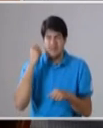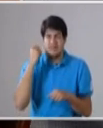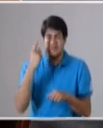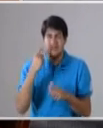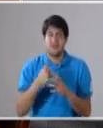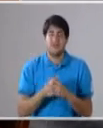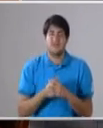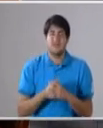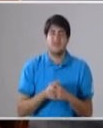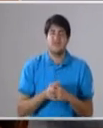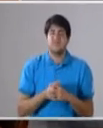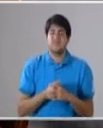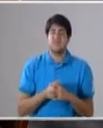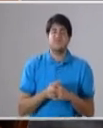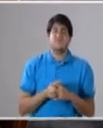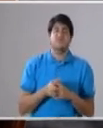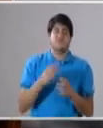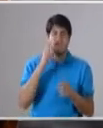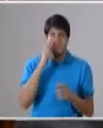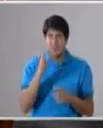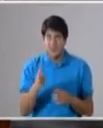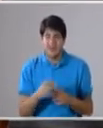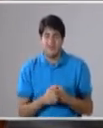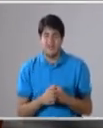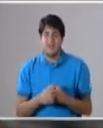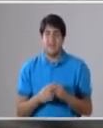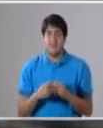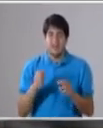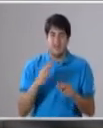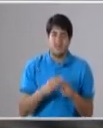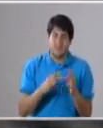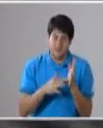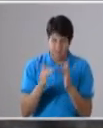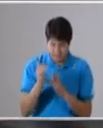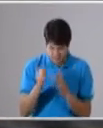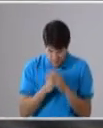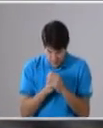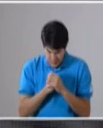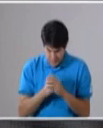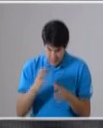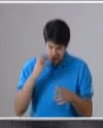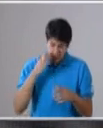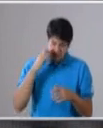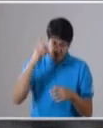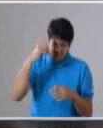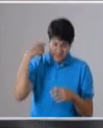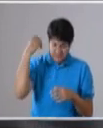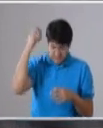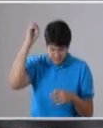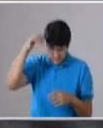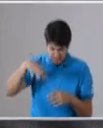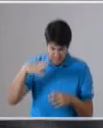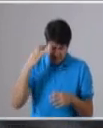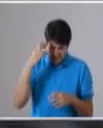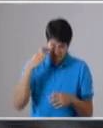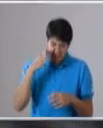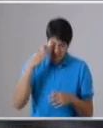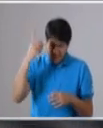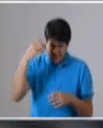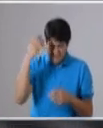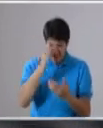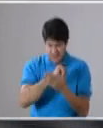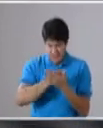Y lo vamos a ver, a chequear en el nombre de Jesús. Padre, Padre bendito, Padre Santo,